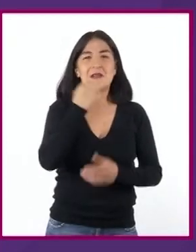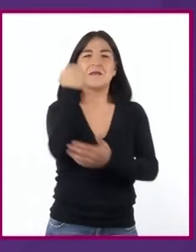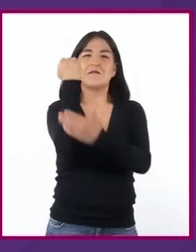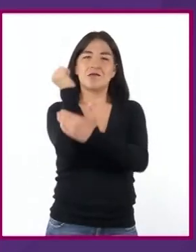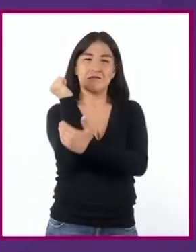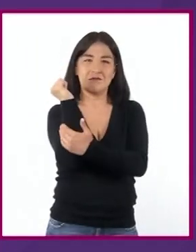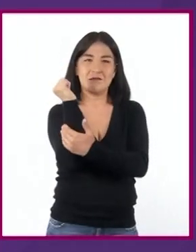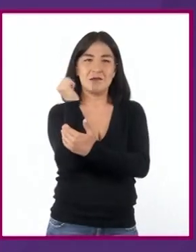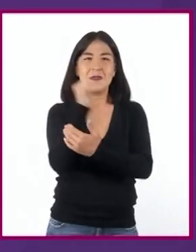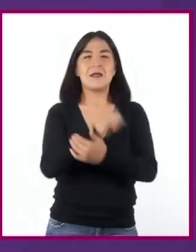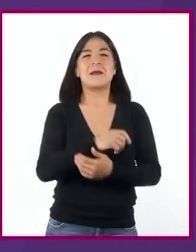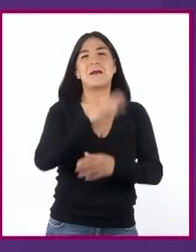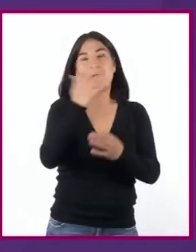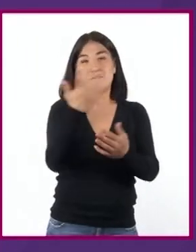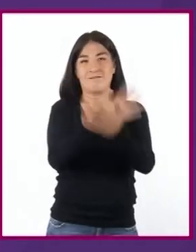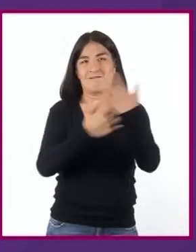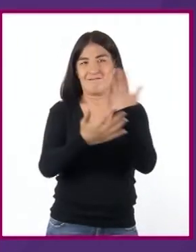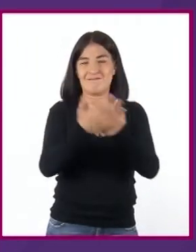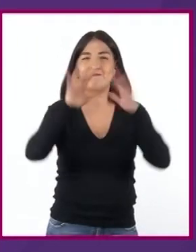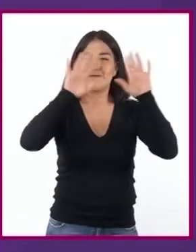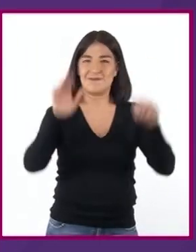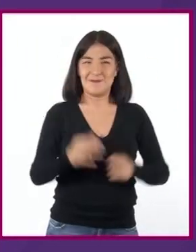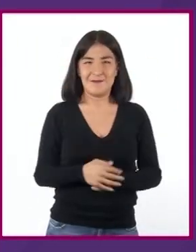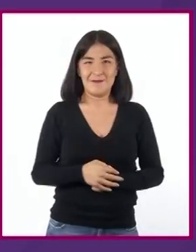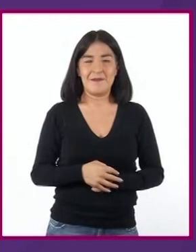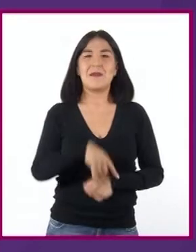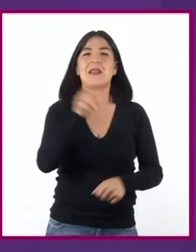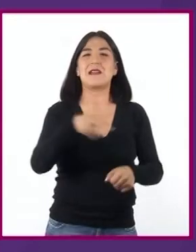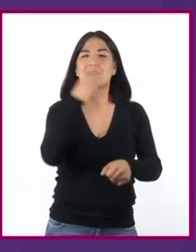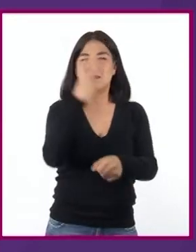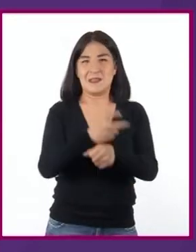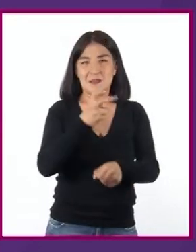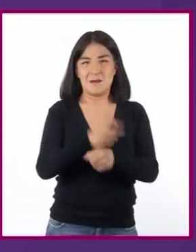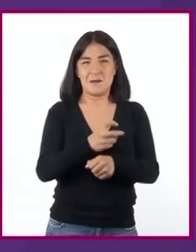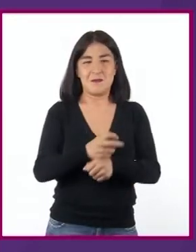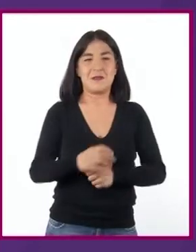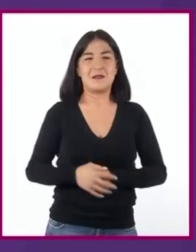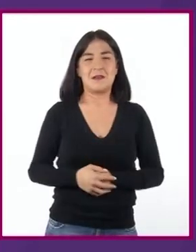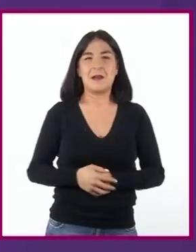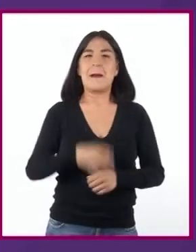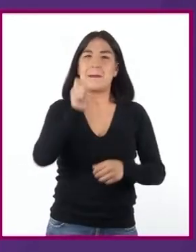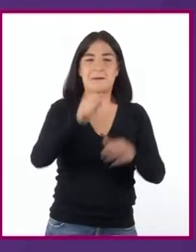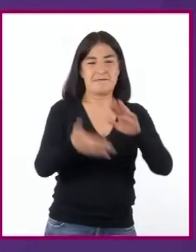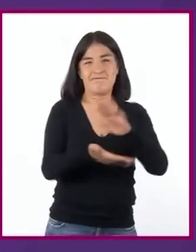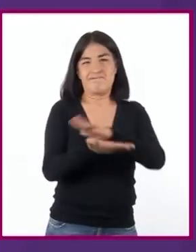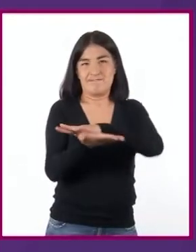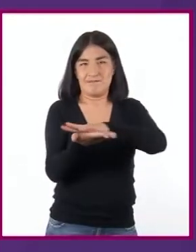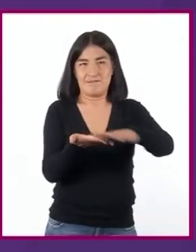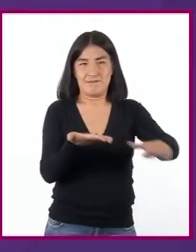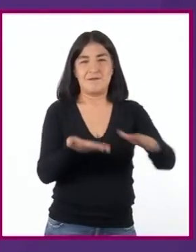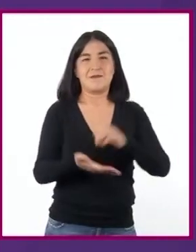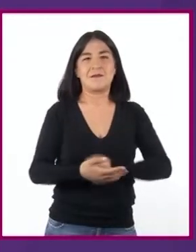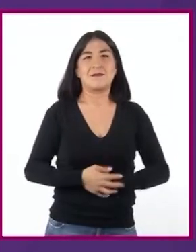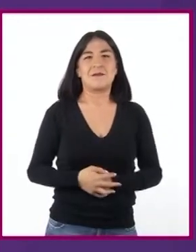postura. Bajas tus brazos y pasas a la segunda postura que se hace en el piso.